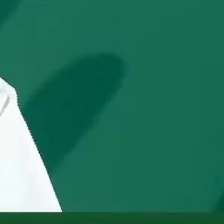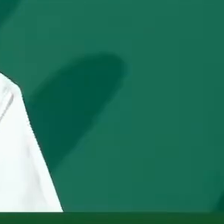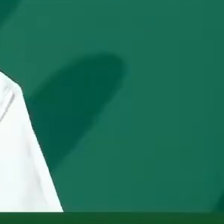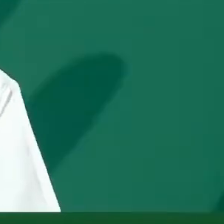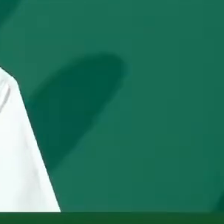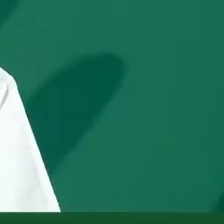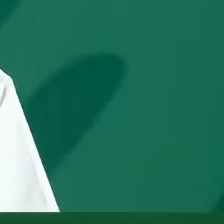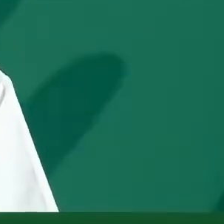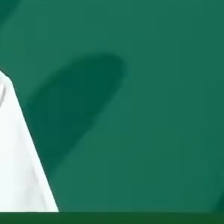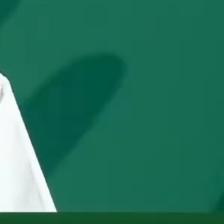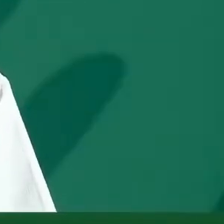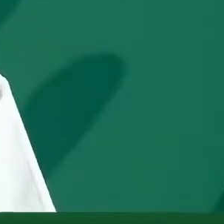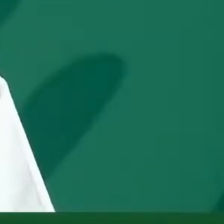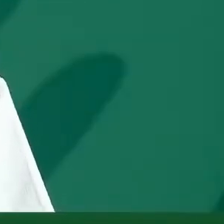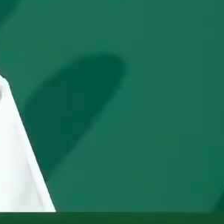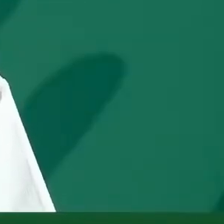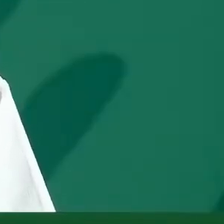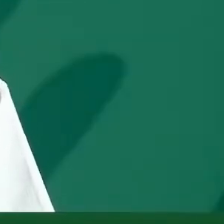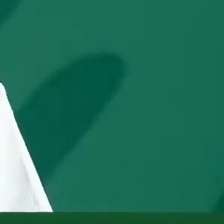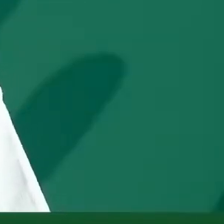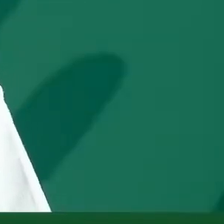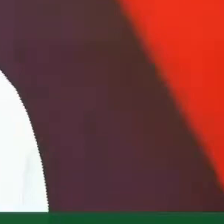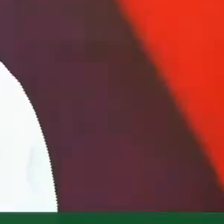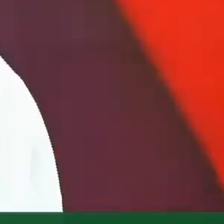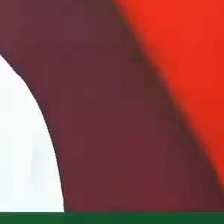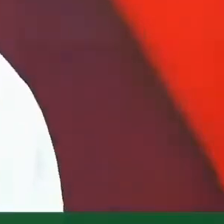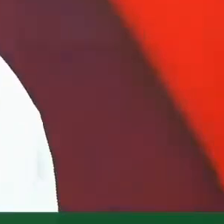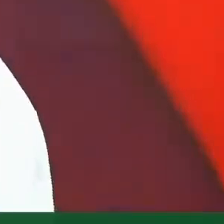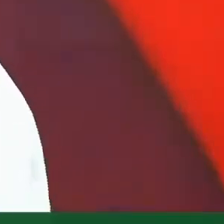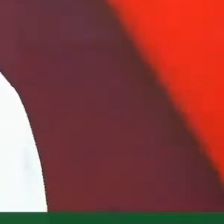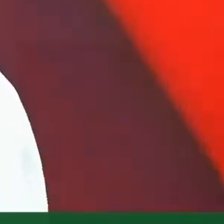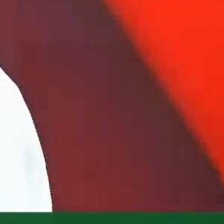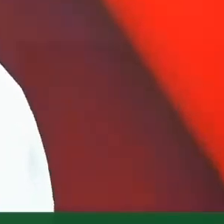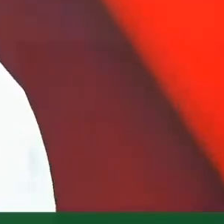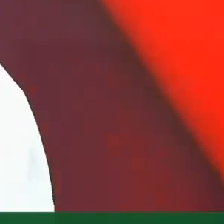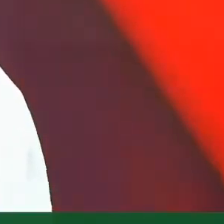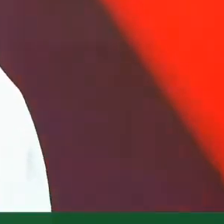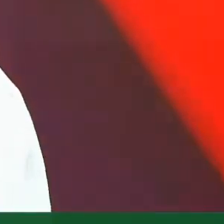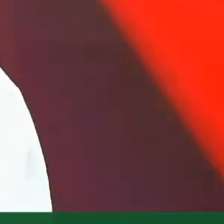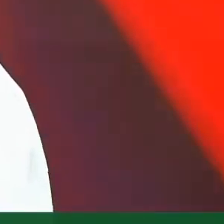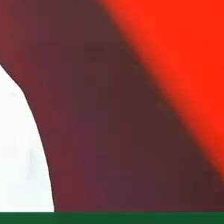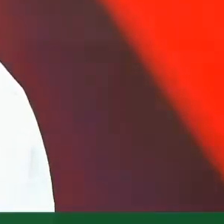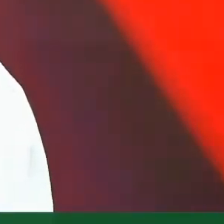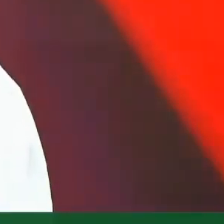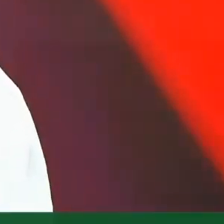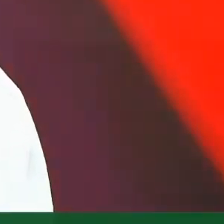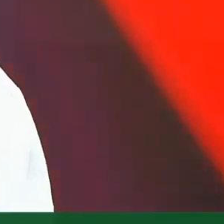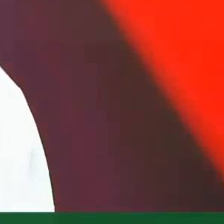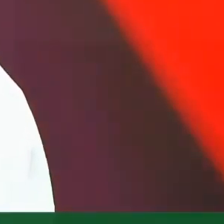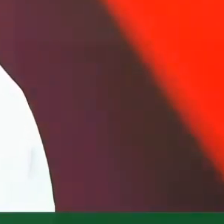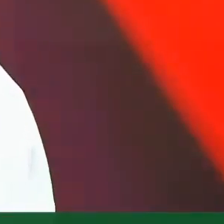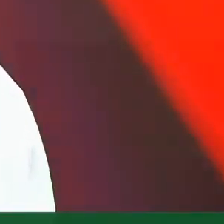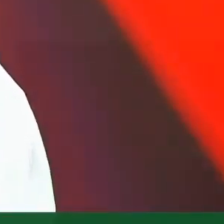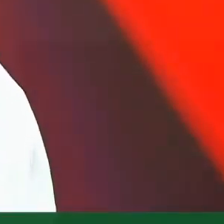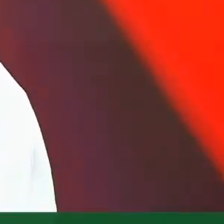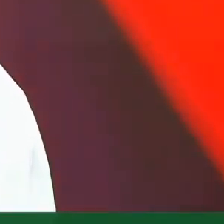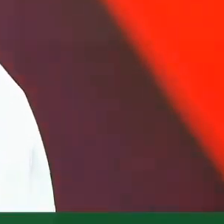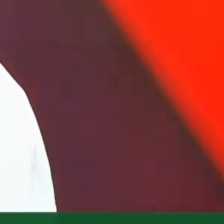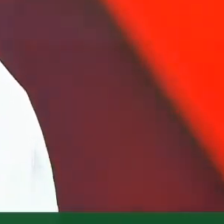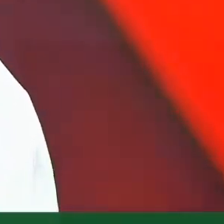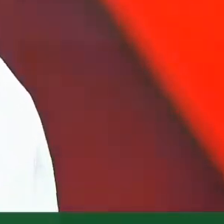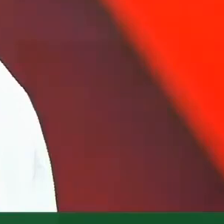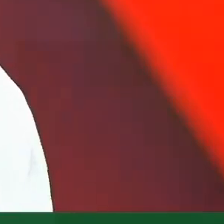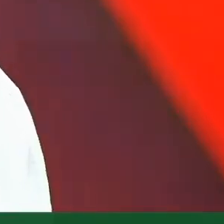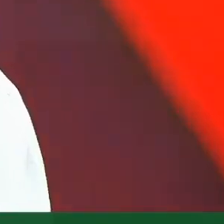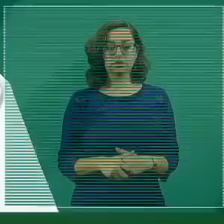curva. Tampoco en el tipo de intervenciones, y esto es interesante. Hay algunas intervenciones que han ganado enorme popularidad en el